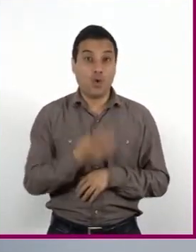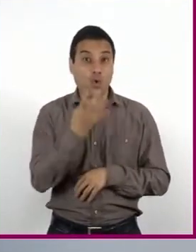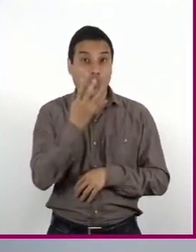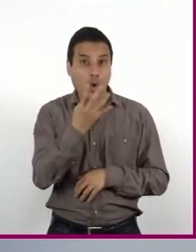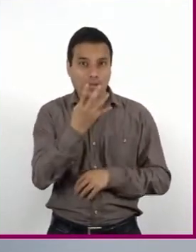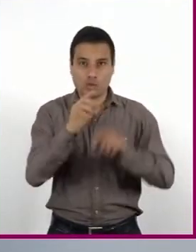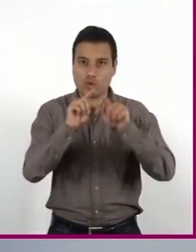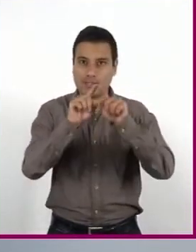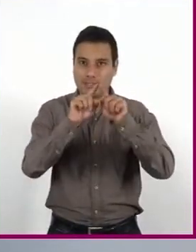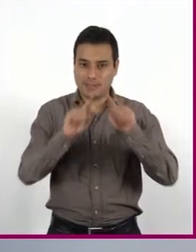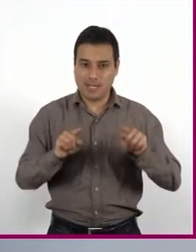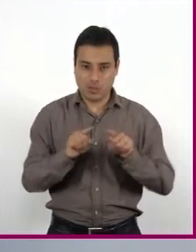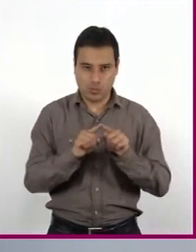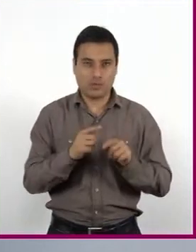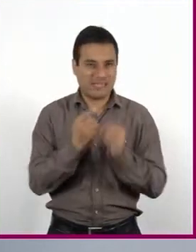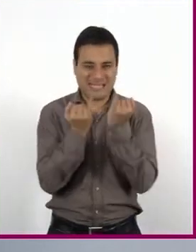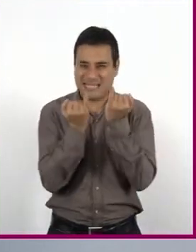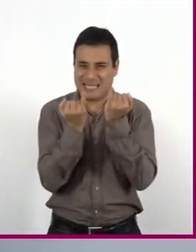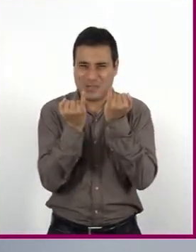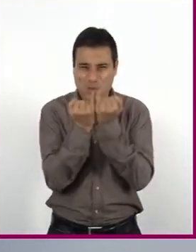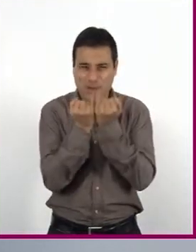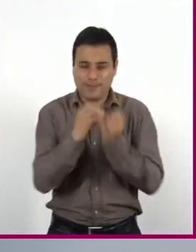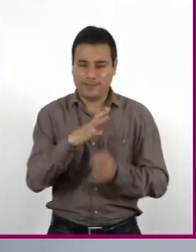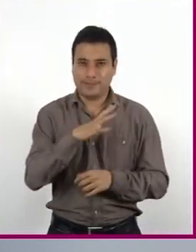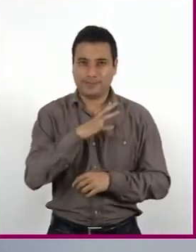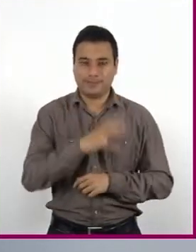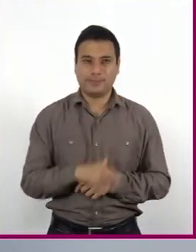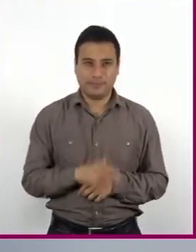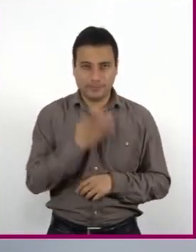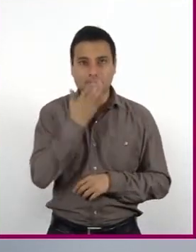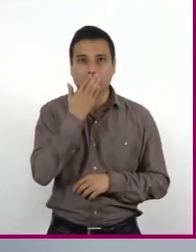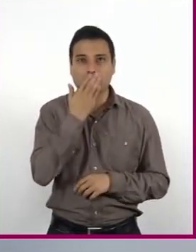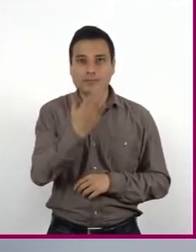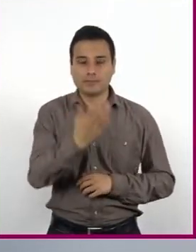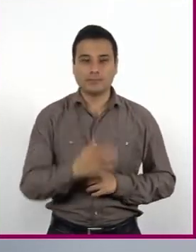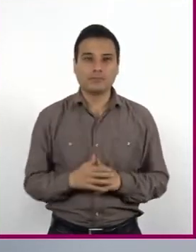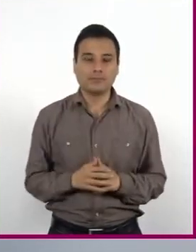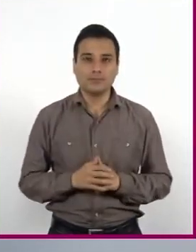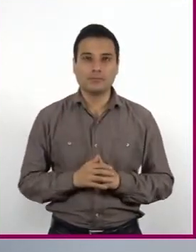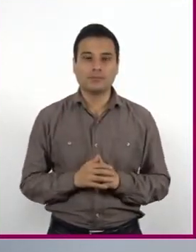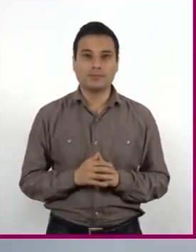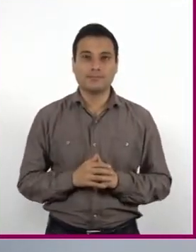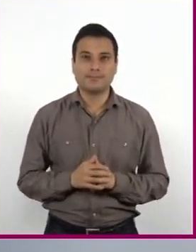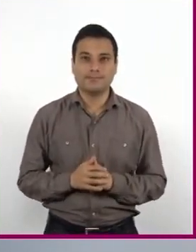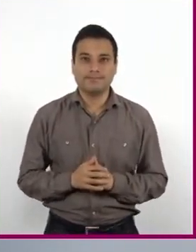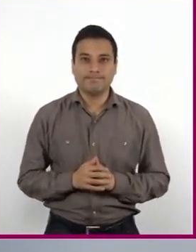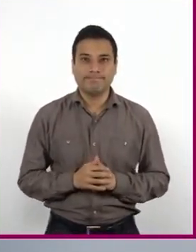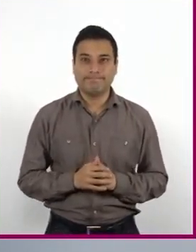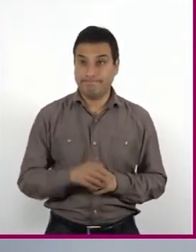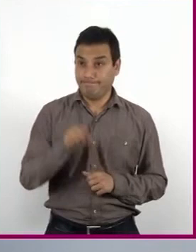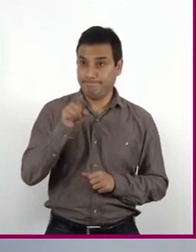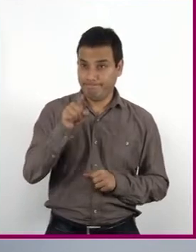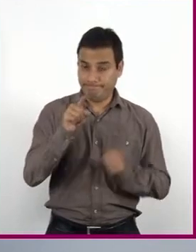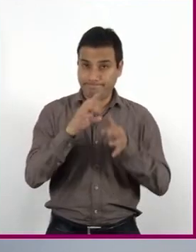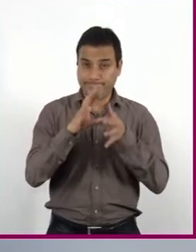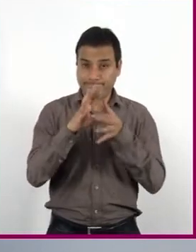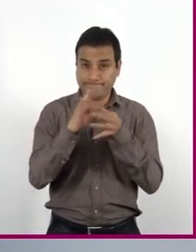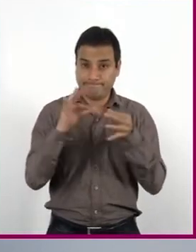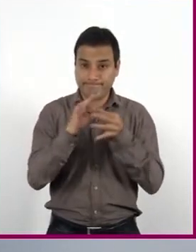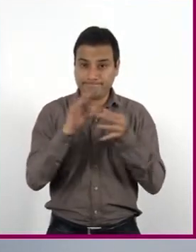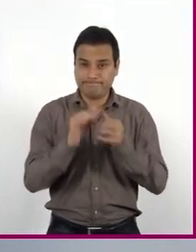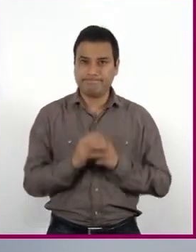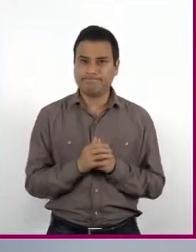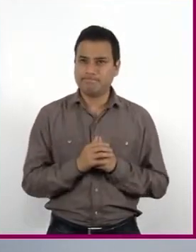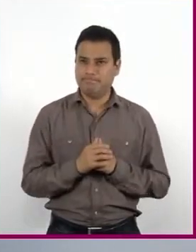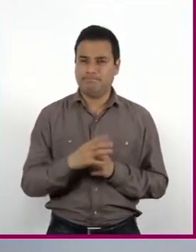que también son iguales. Bien, ¿podrías explicarle a nuestras alumnas y alumnos por qué